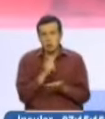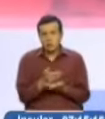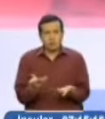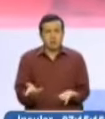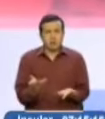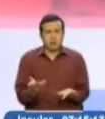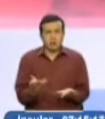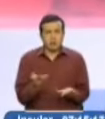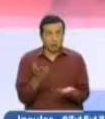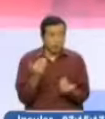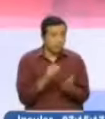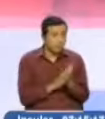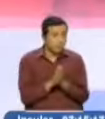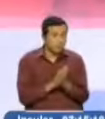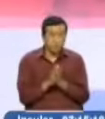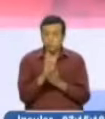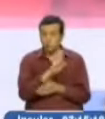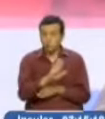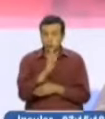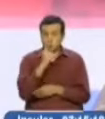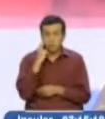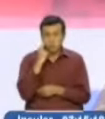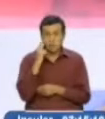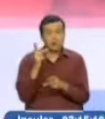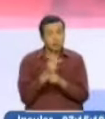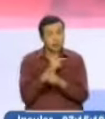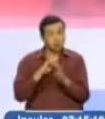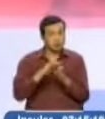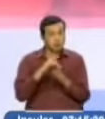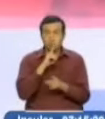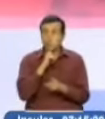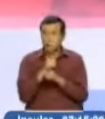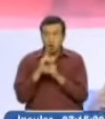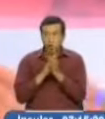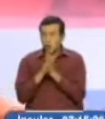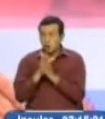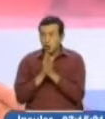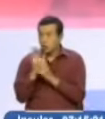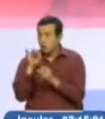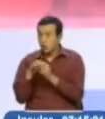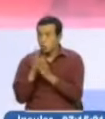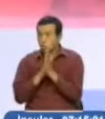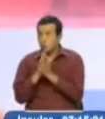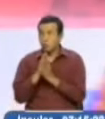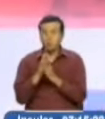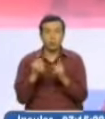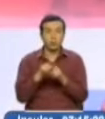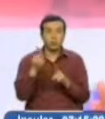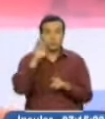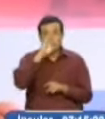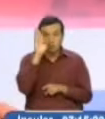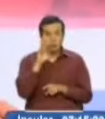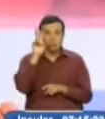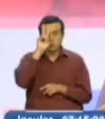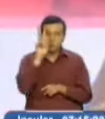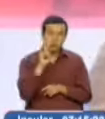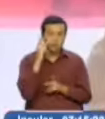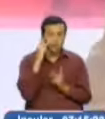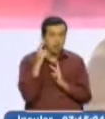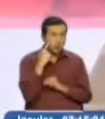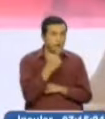Como tendencia, es decir, cuando no pueden hacer eso, y ese es el riesgo, cuando no pueden hacer eso, la vía es Brasil o la vía es Venezuela.